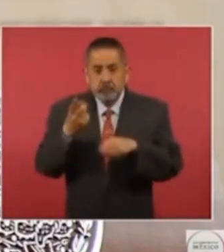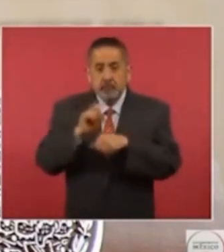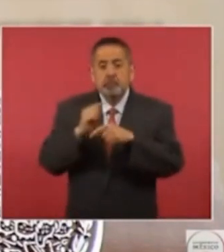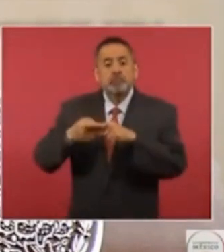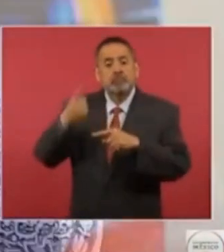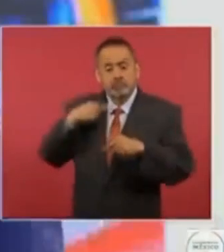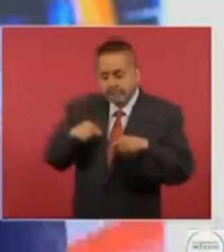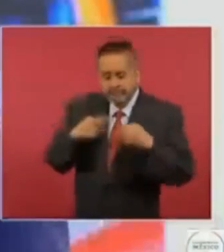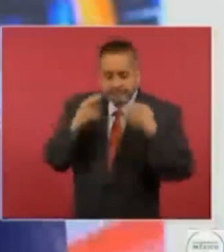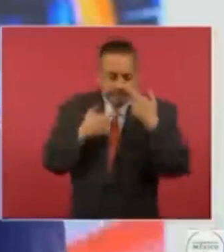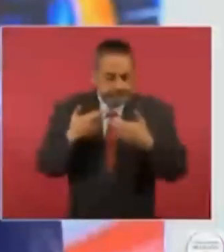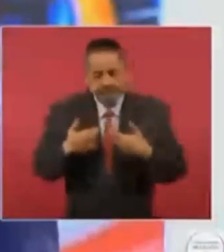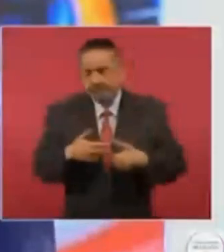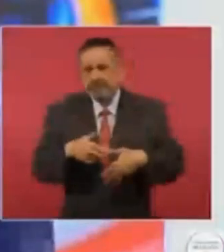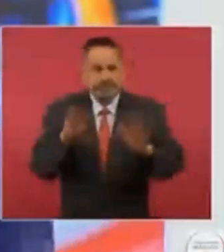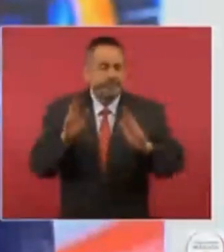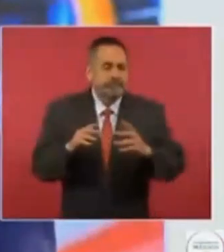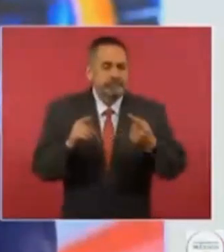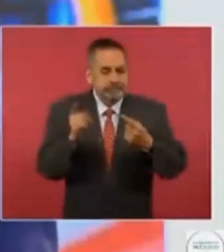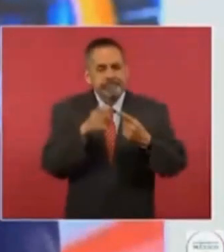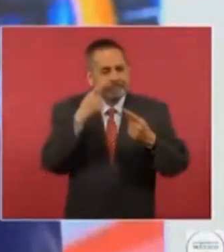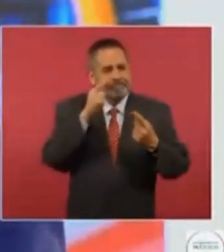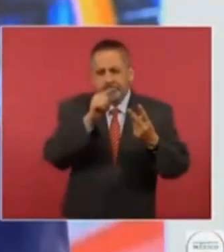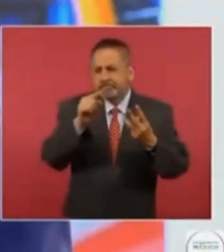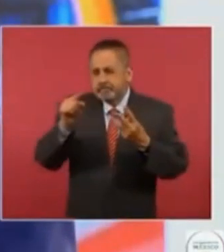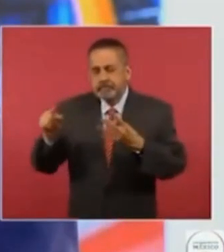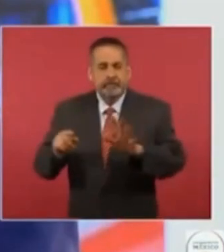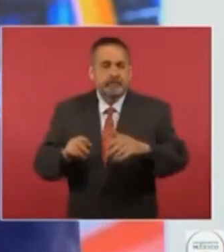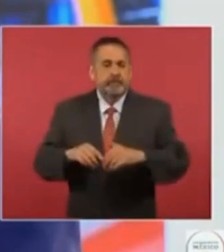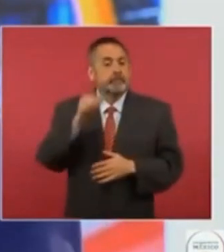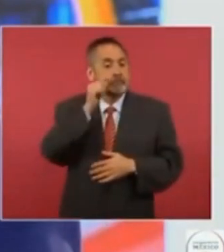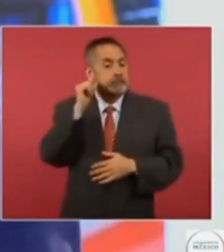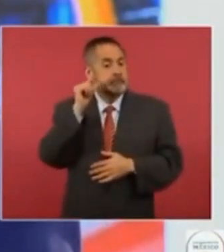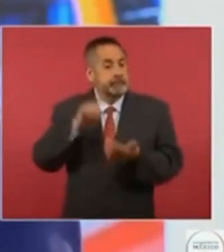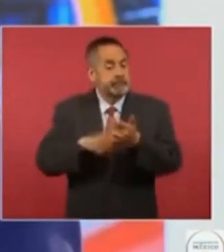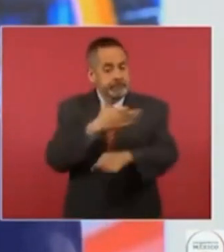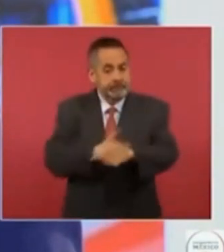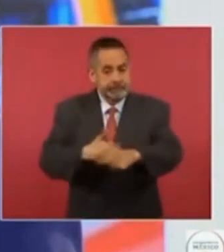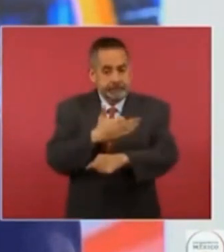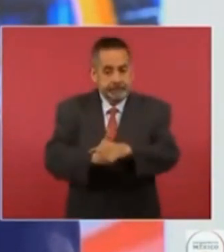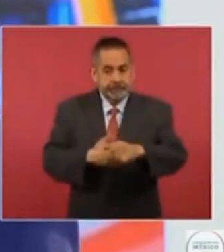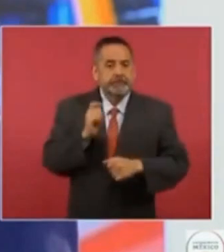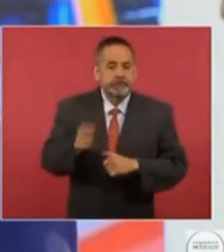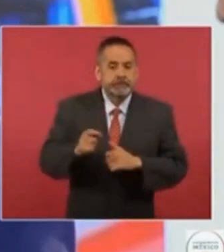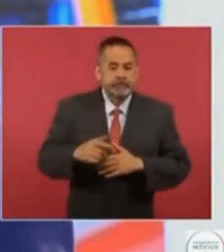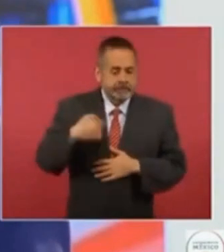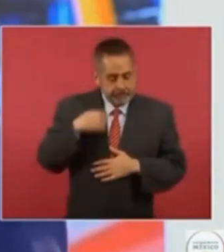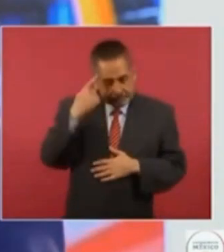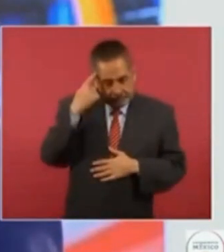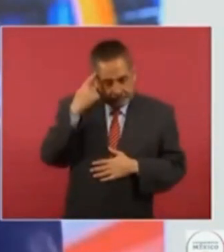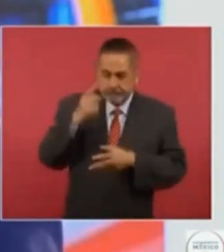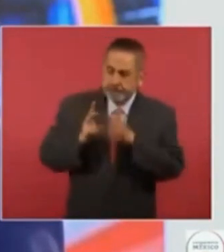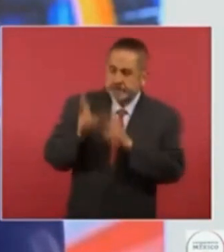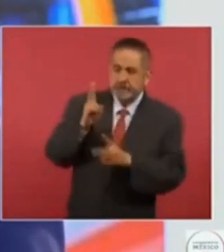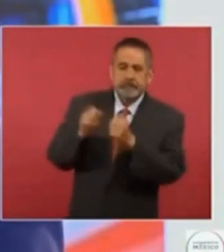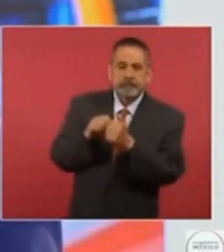sabotaje. Amigos y amigas, hoy la Guardia Nacional va a estar en todas las estaciones del metro. Vamos